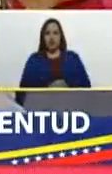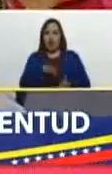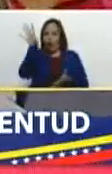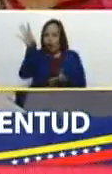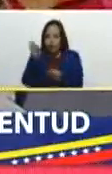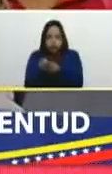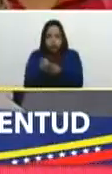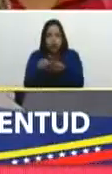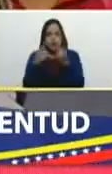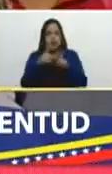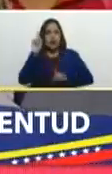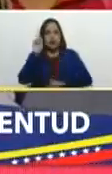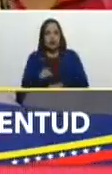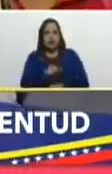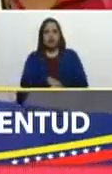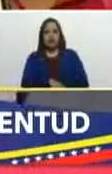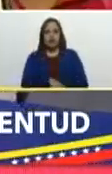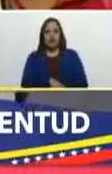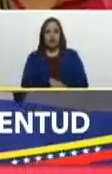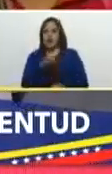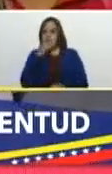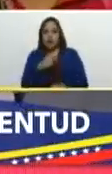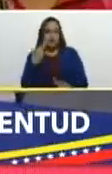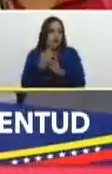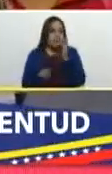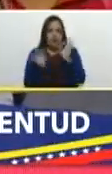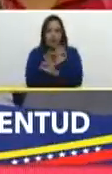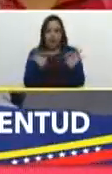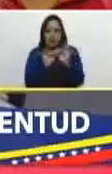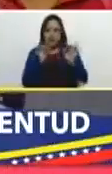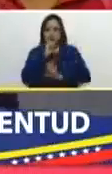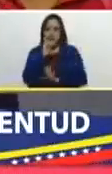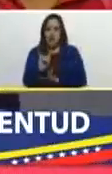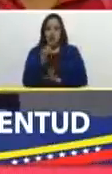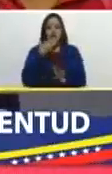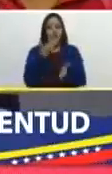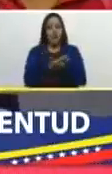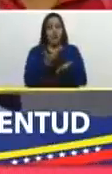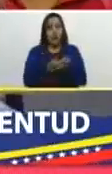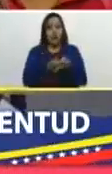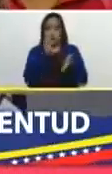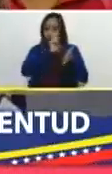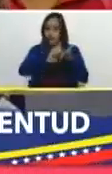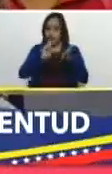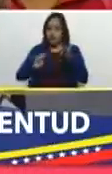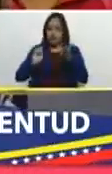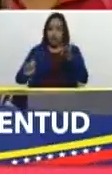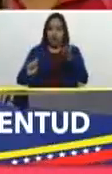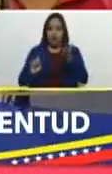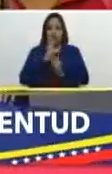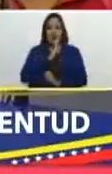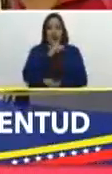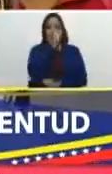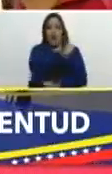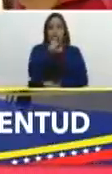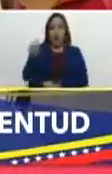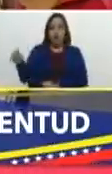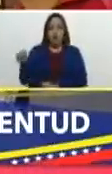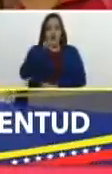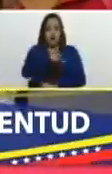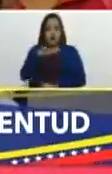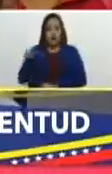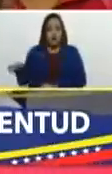sistematizadas, pero también, para que no se nos escape nada, las propuestas, puño y letra, de cada uno de los delegados y